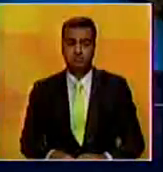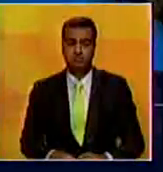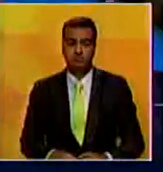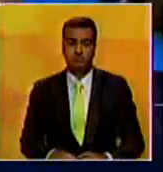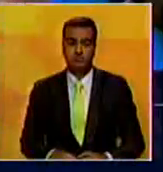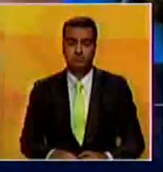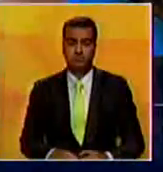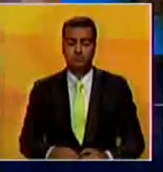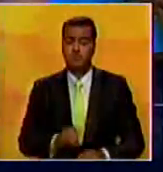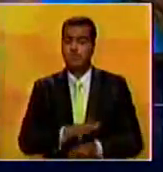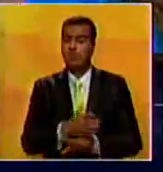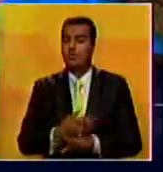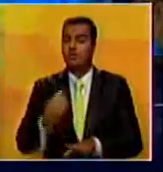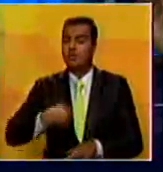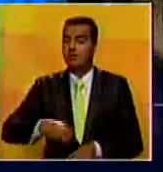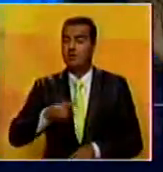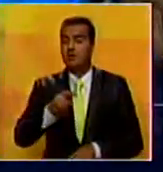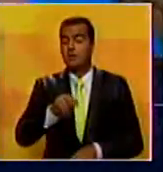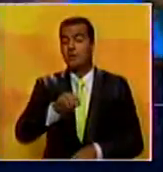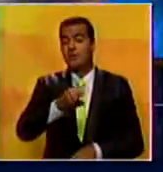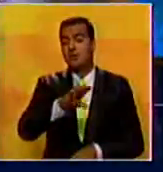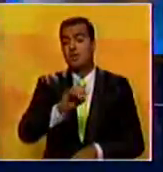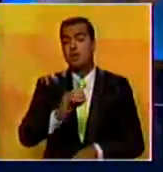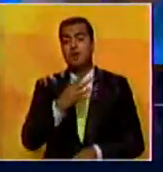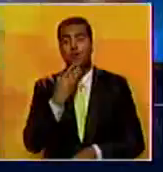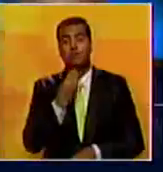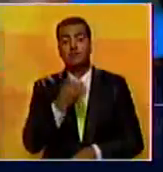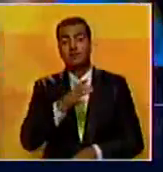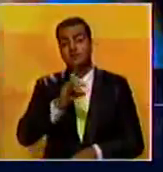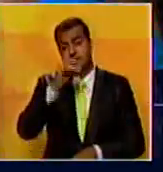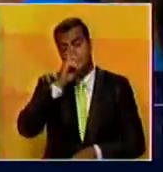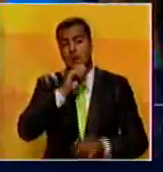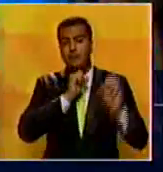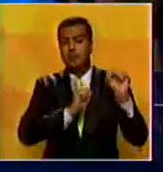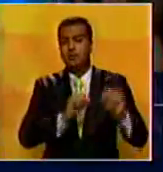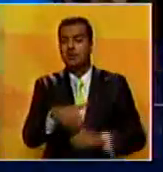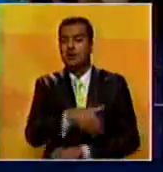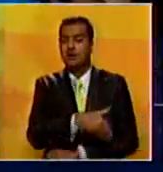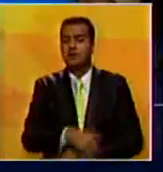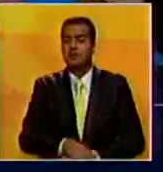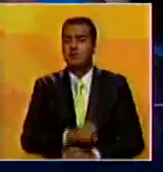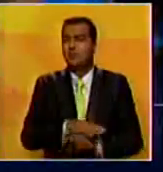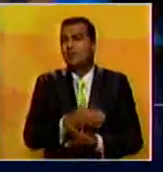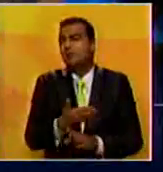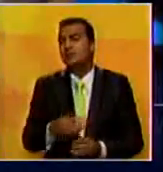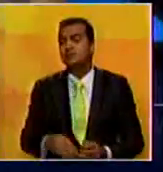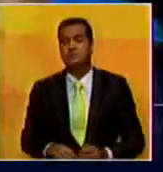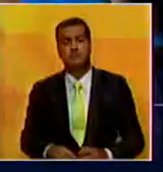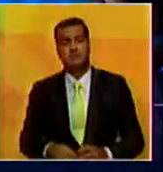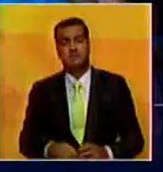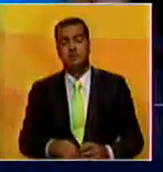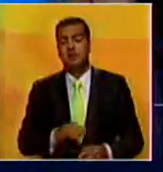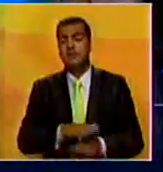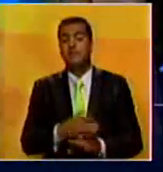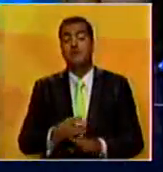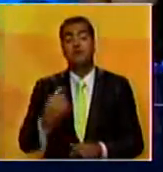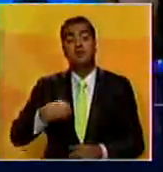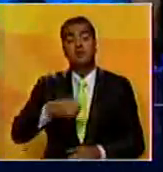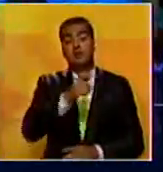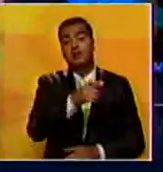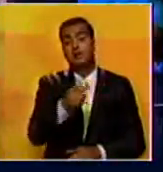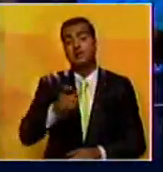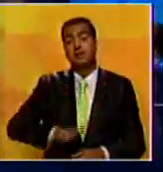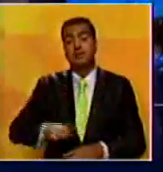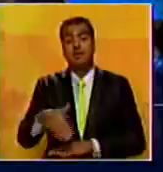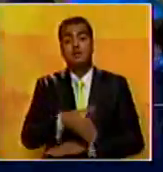¿Por qué tiene que estar Neomar, un muchacho de 17 años, protestando en las calles? ¿Por qué? ¿Por qué tiene aquí la gente que